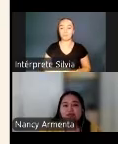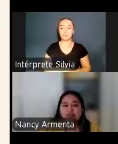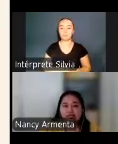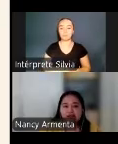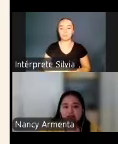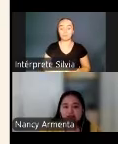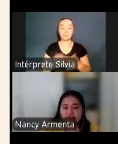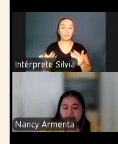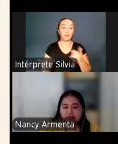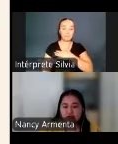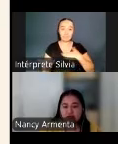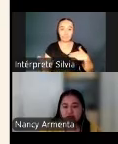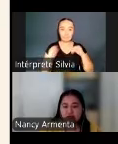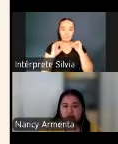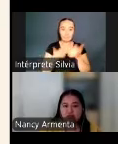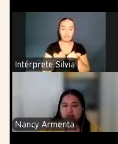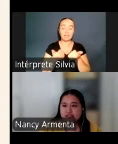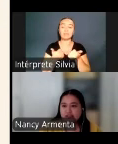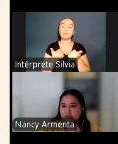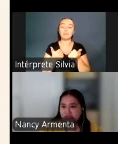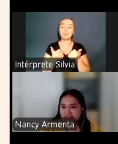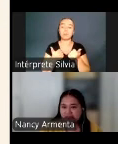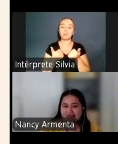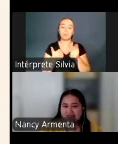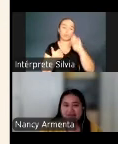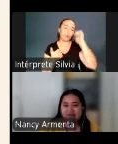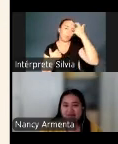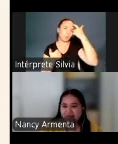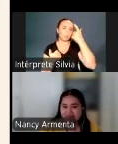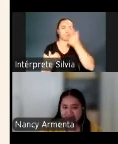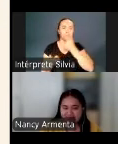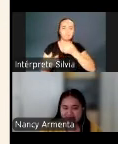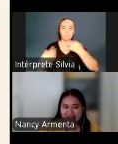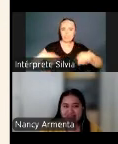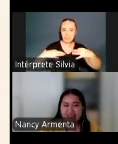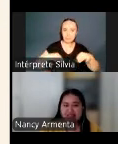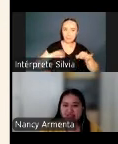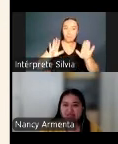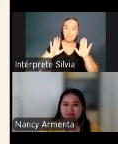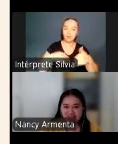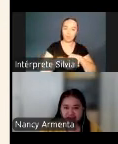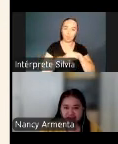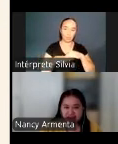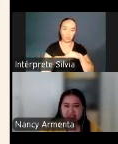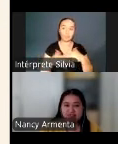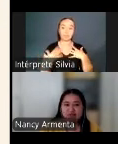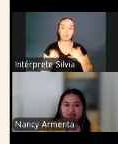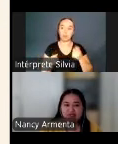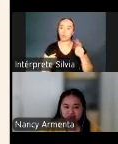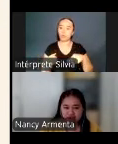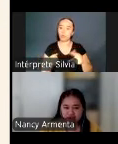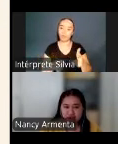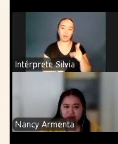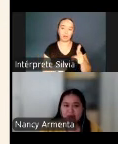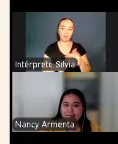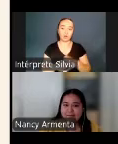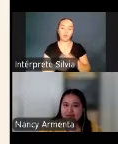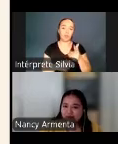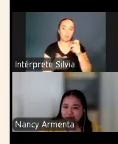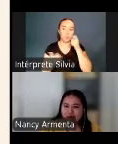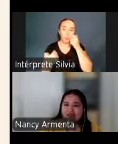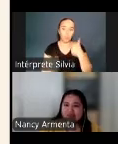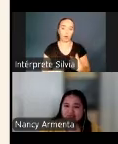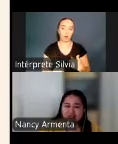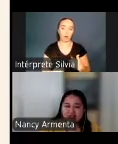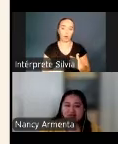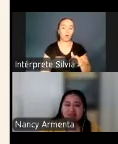Y me gustaría comenzar con un concepto simple pero fundamental. La salud es un derecho humano, pero